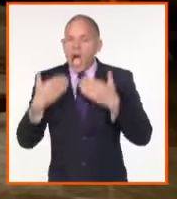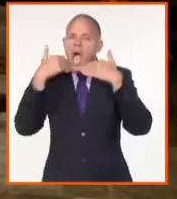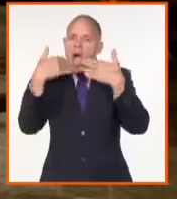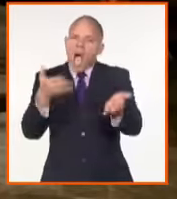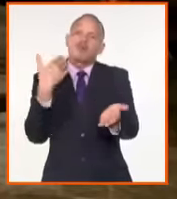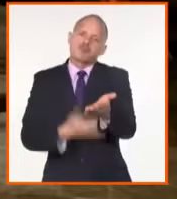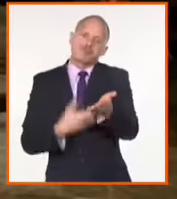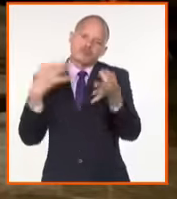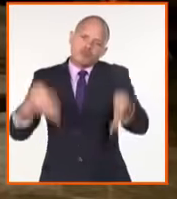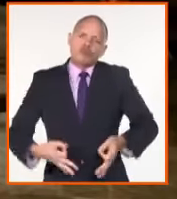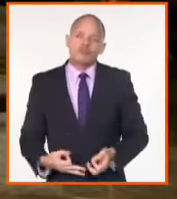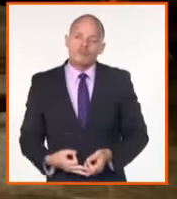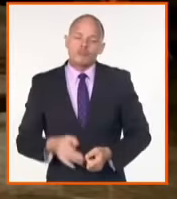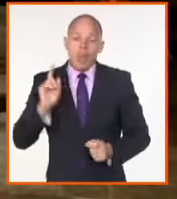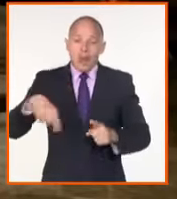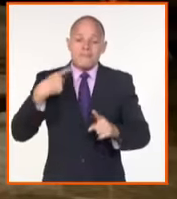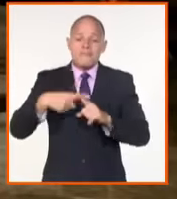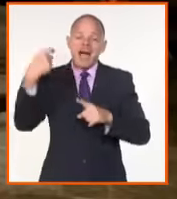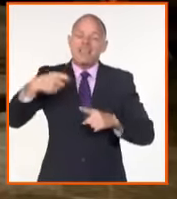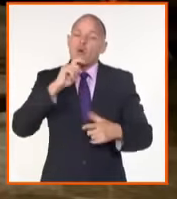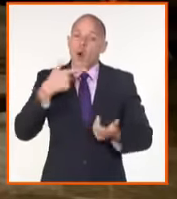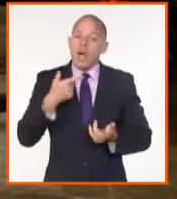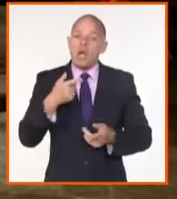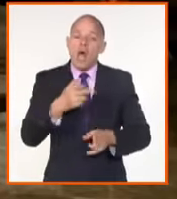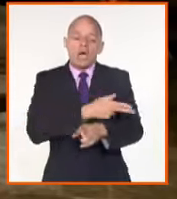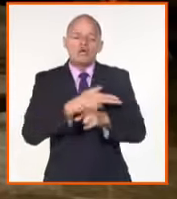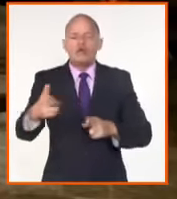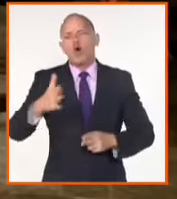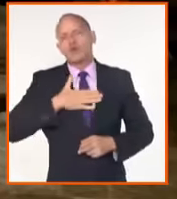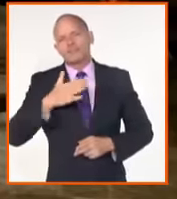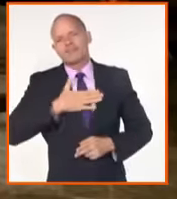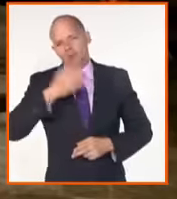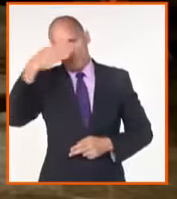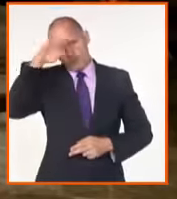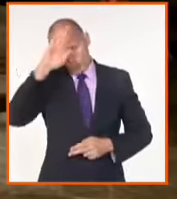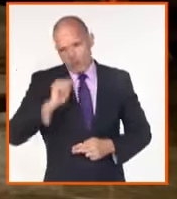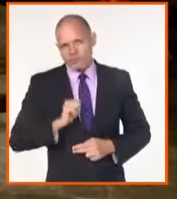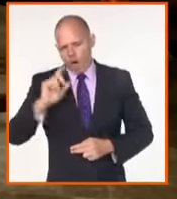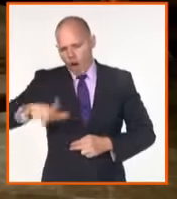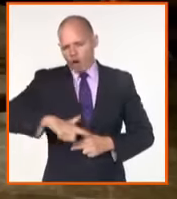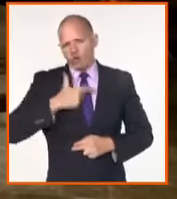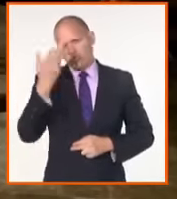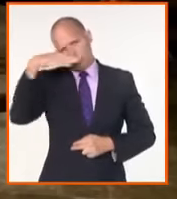la cultura y la historia, porque ahí están los antecedentes, ahí están las respuestas a las soluciones